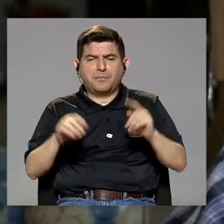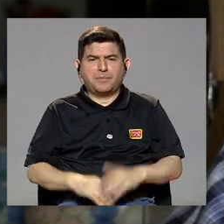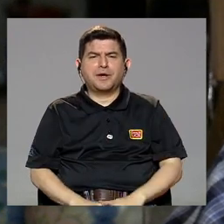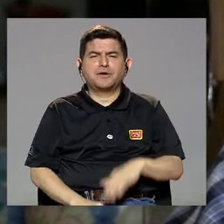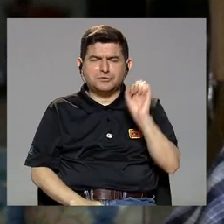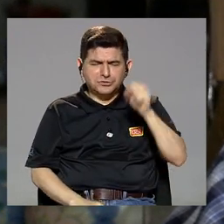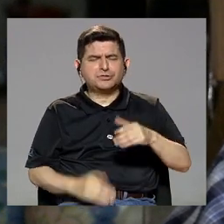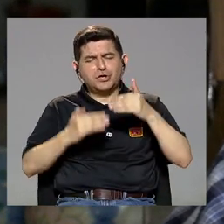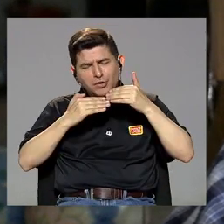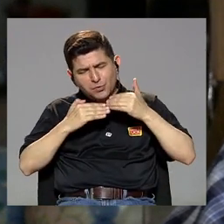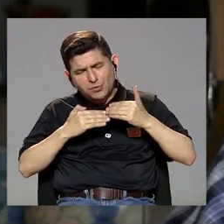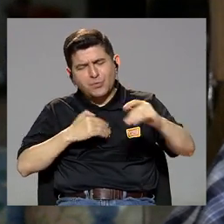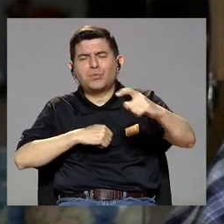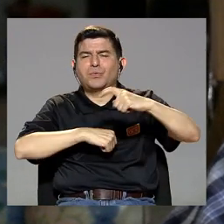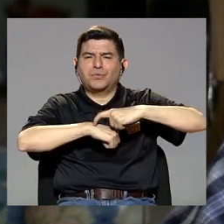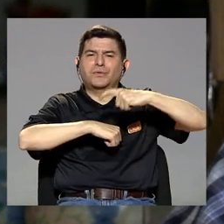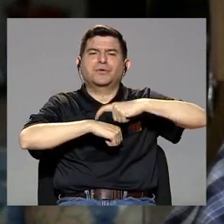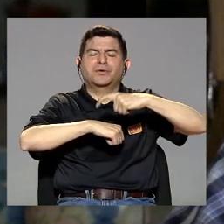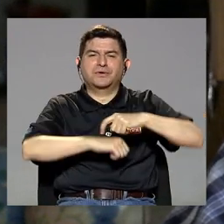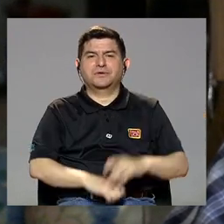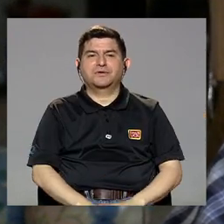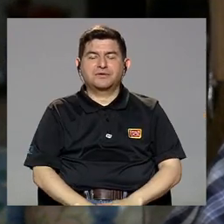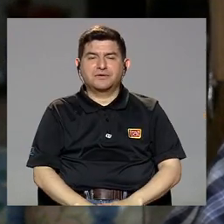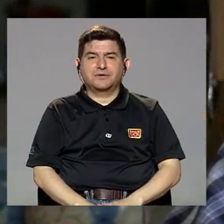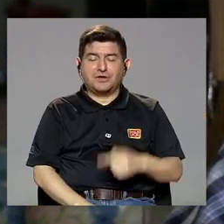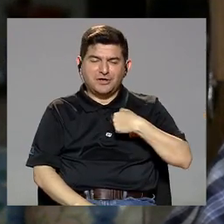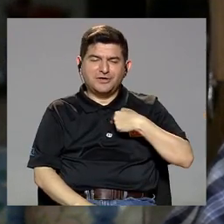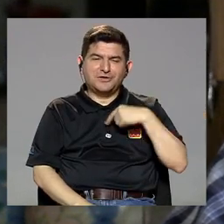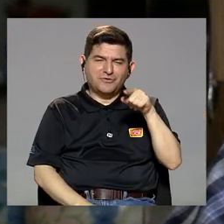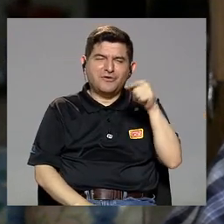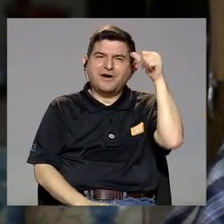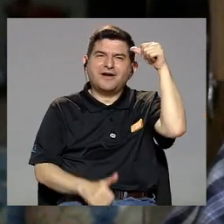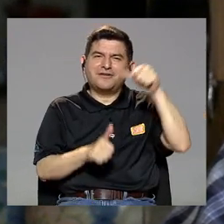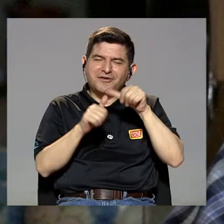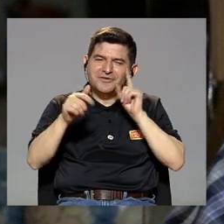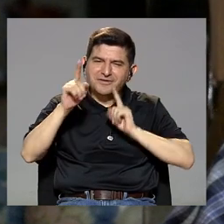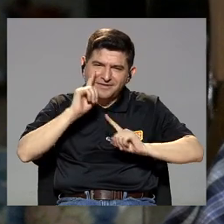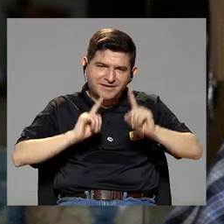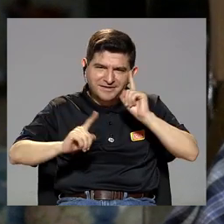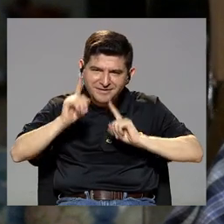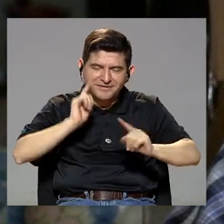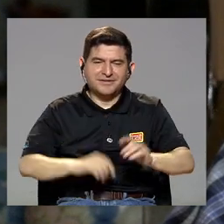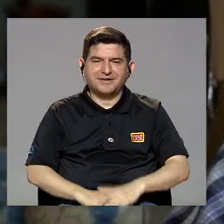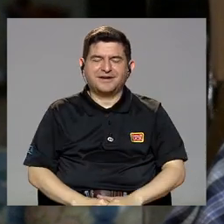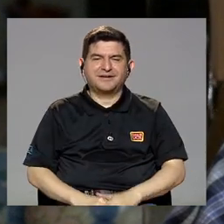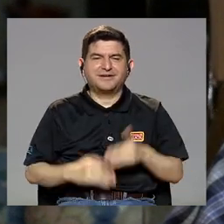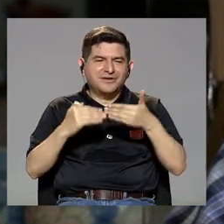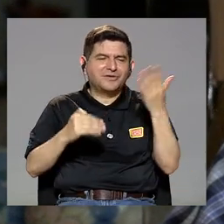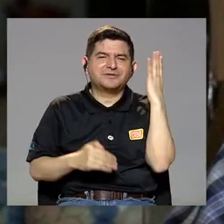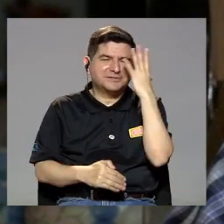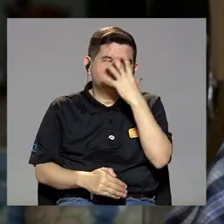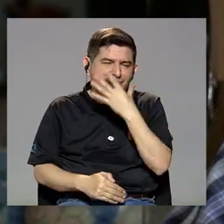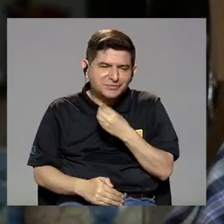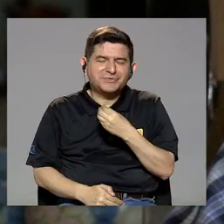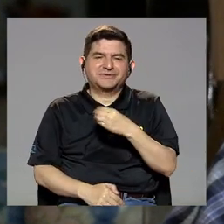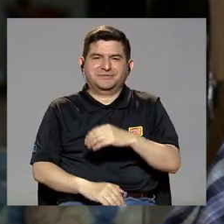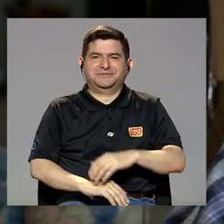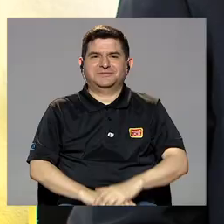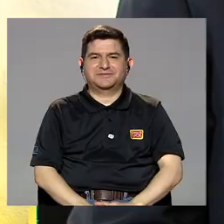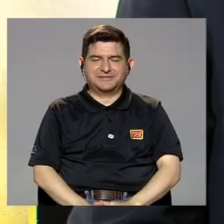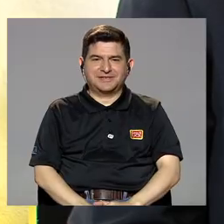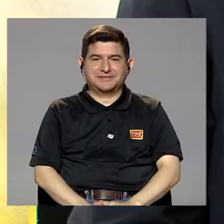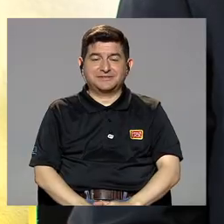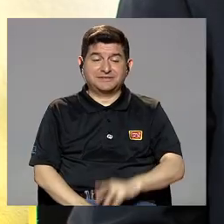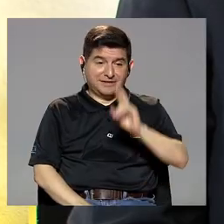largo y hoy me hace llorar eso qué cosa más linda es el